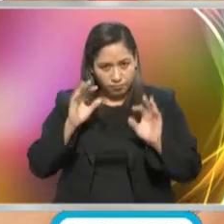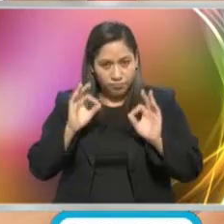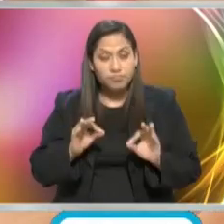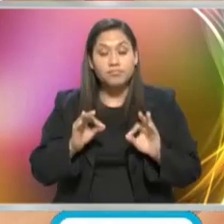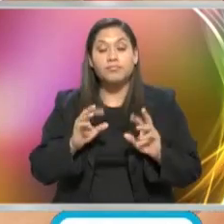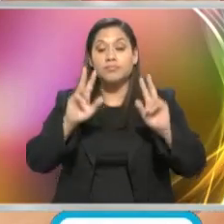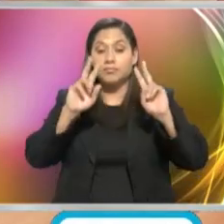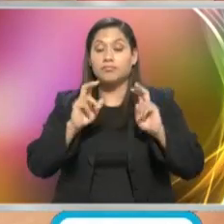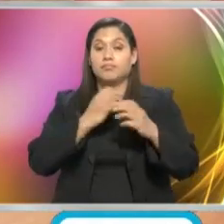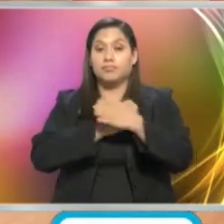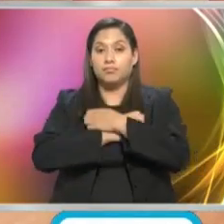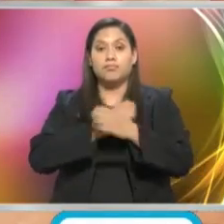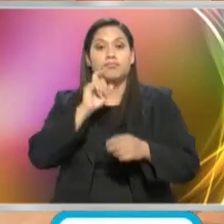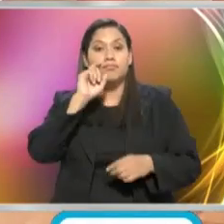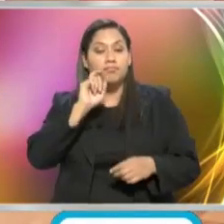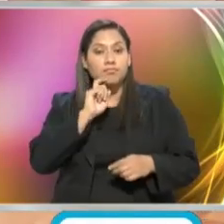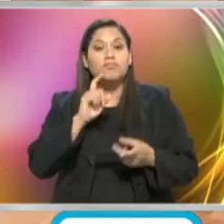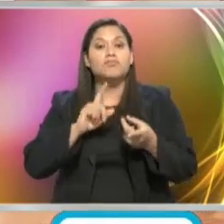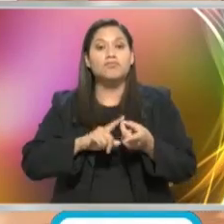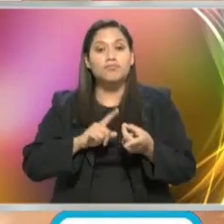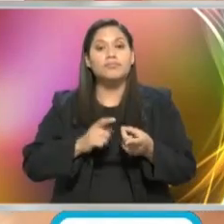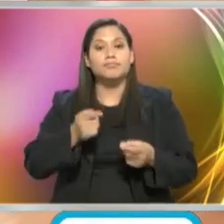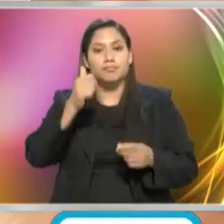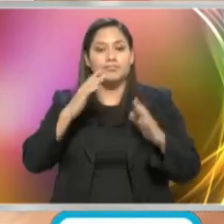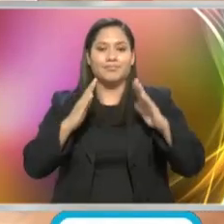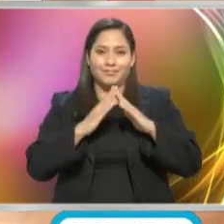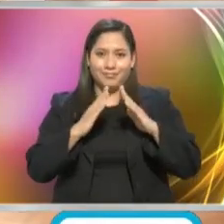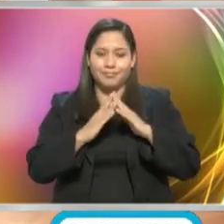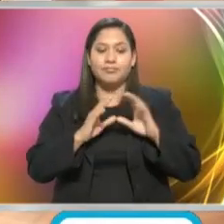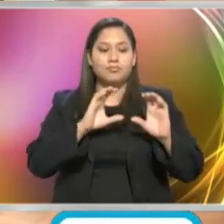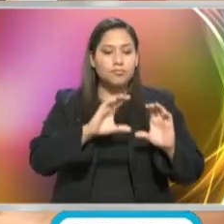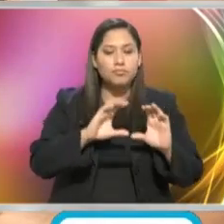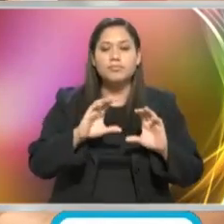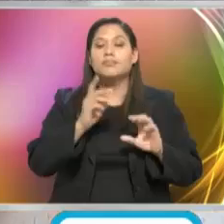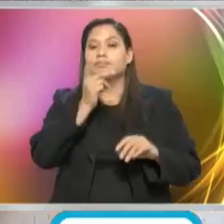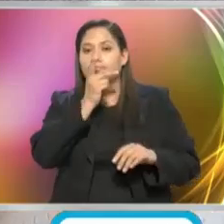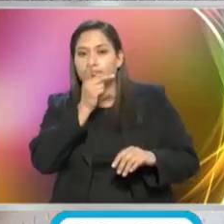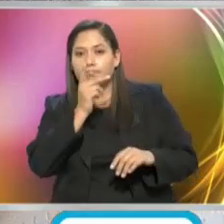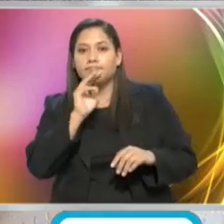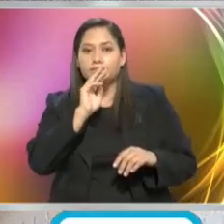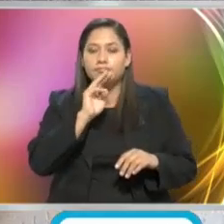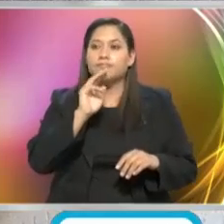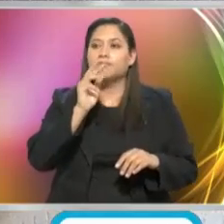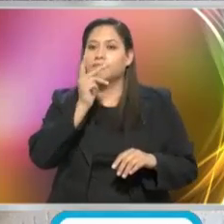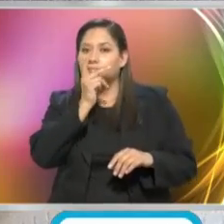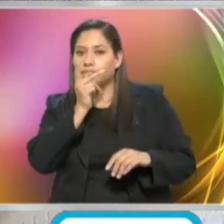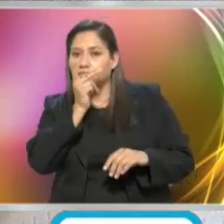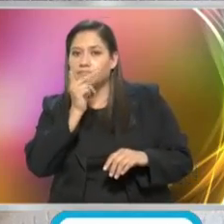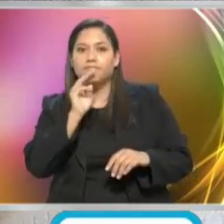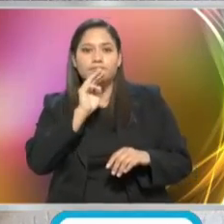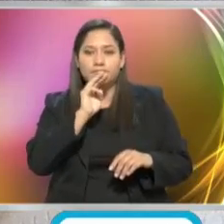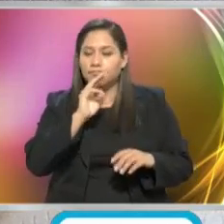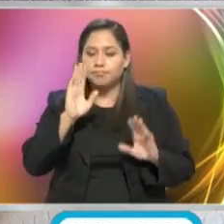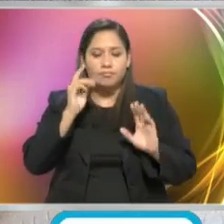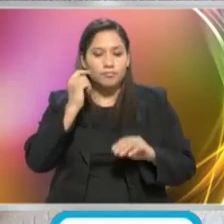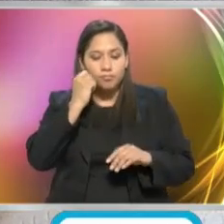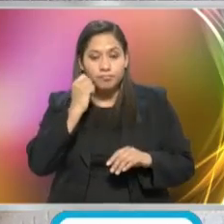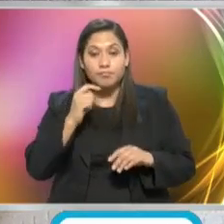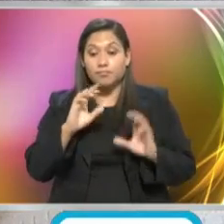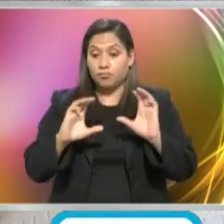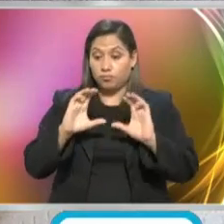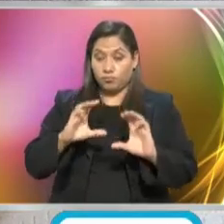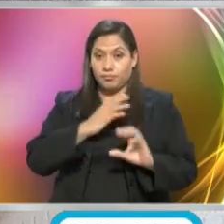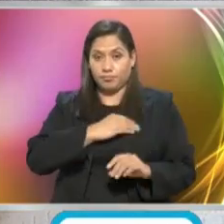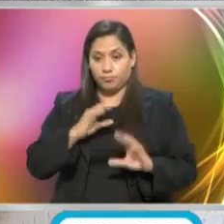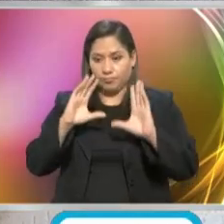fundamental de la educación sexual está en el hogar. Bien. Está en los cuidadores, papá, mamá, mamá, quienes estén al cargo del